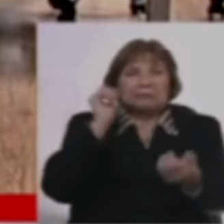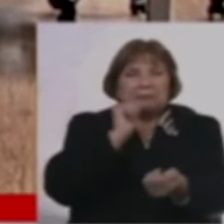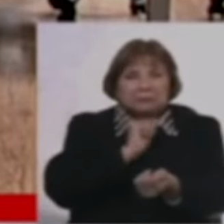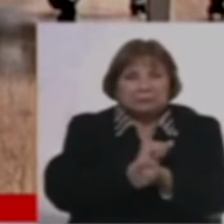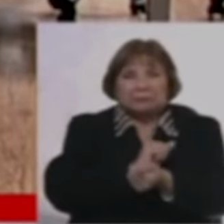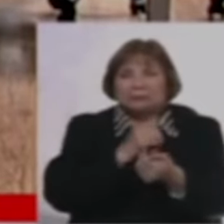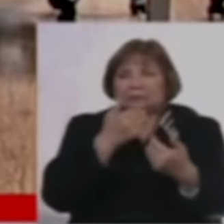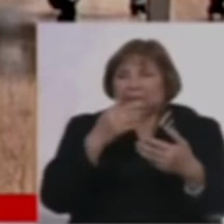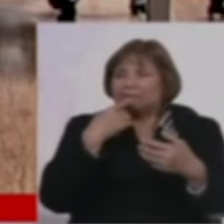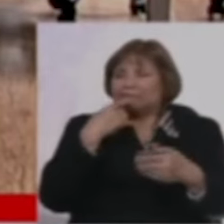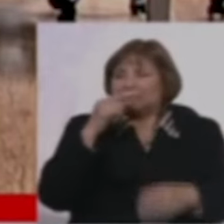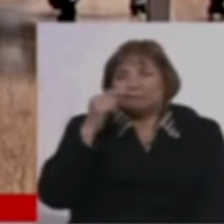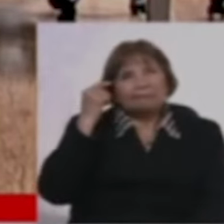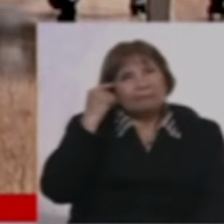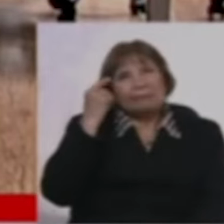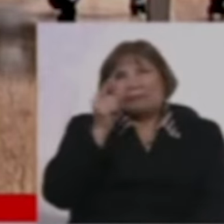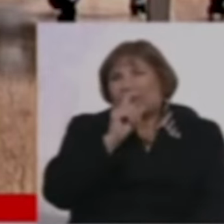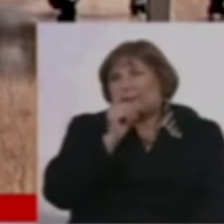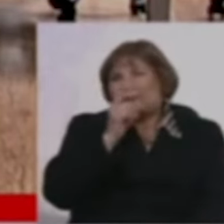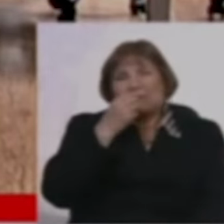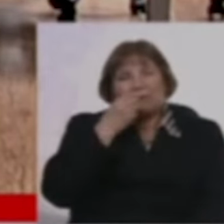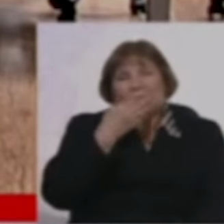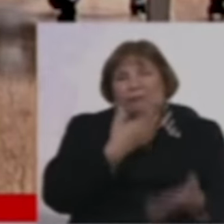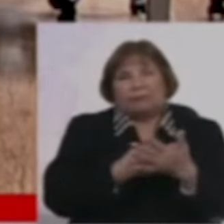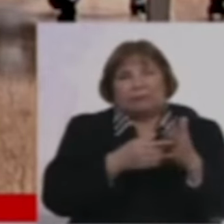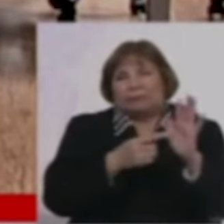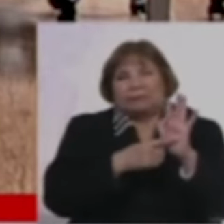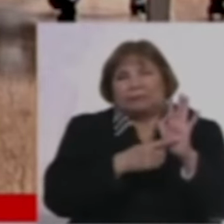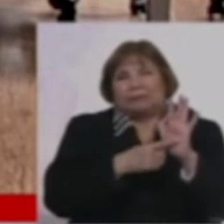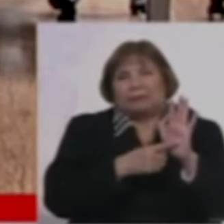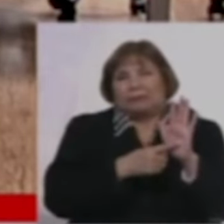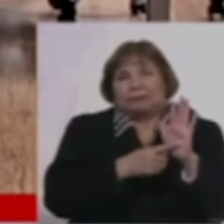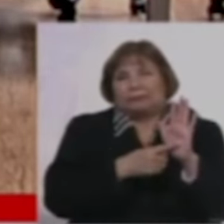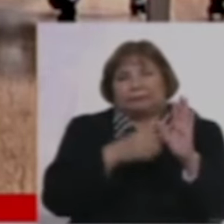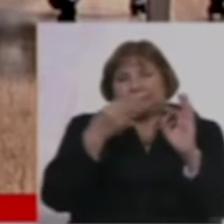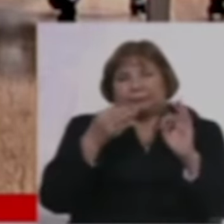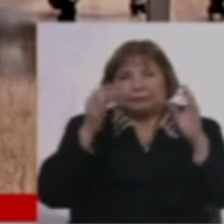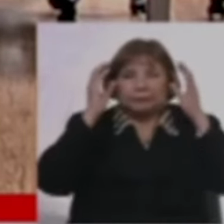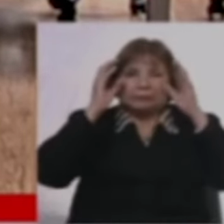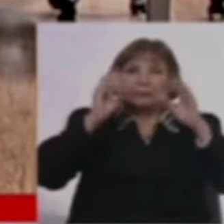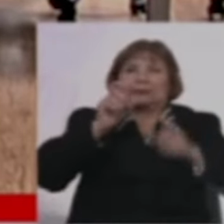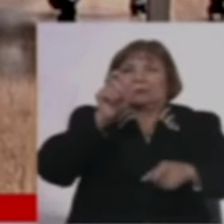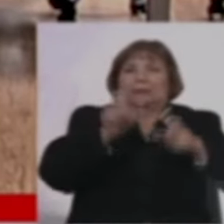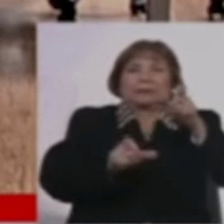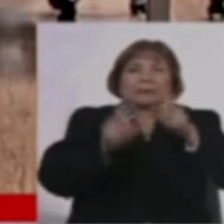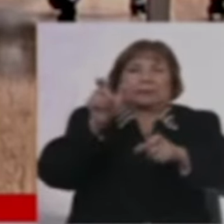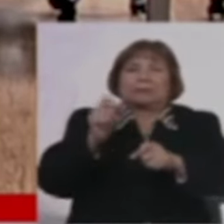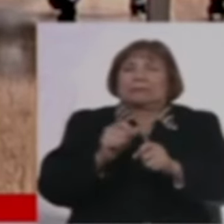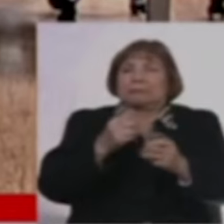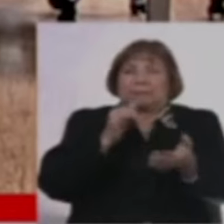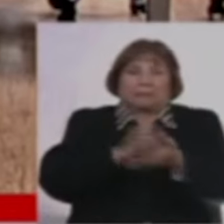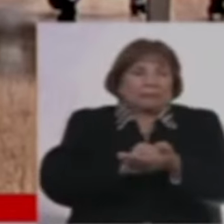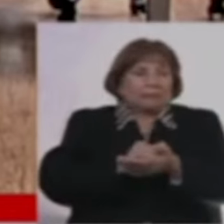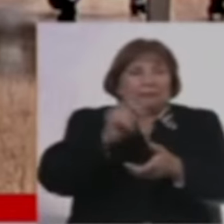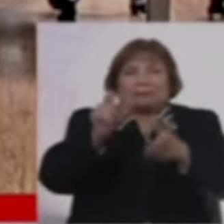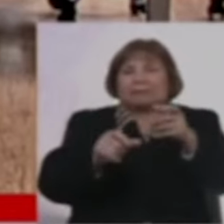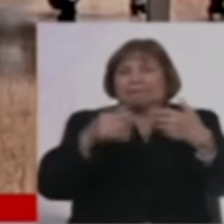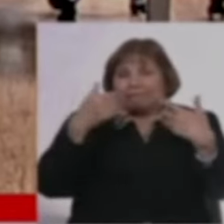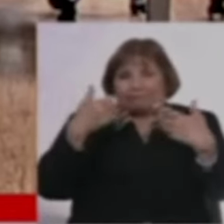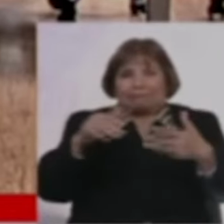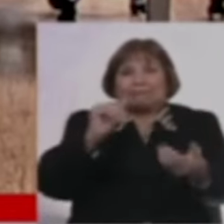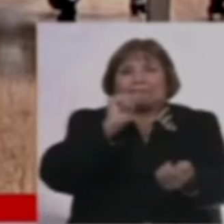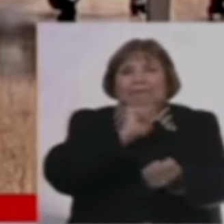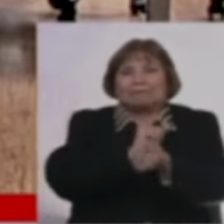condena creo que no es una señal adecuada para la ciudadanía que personas que han cumplido